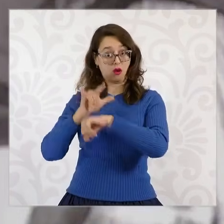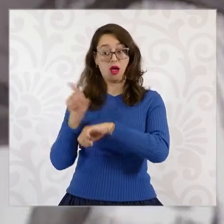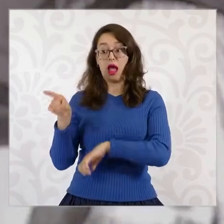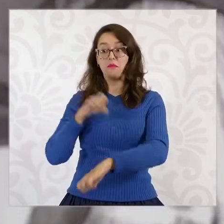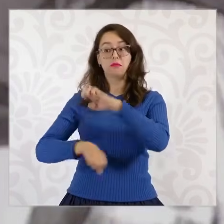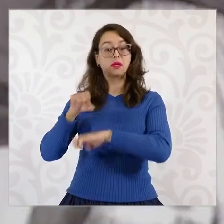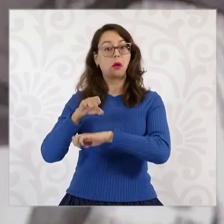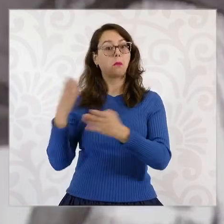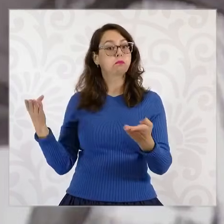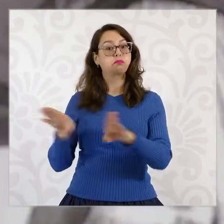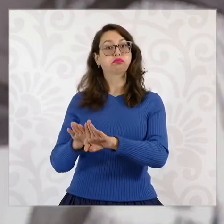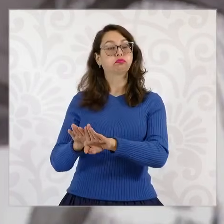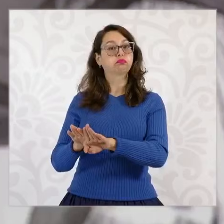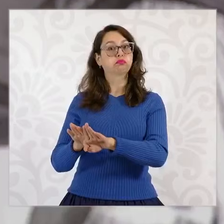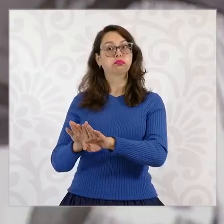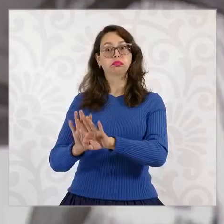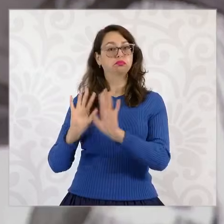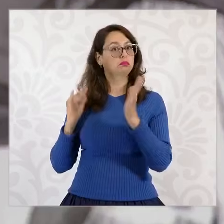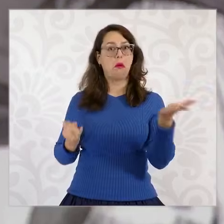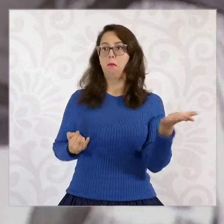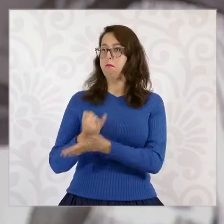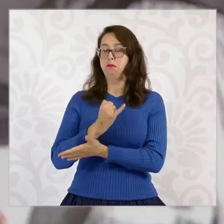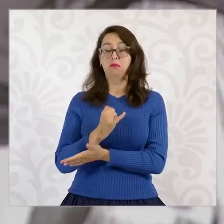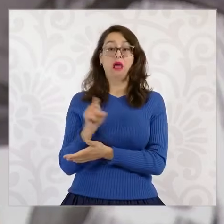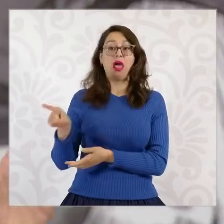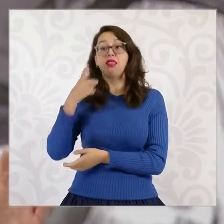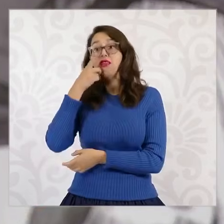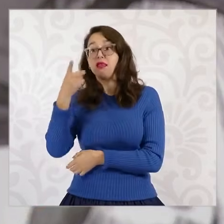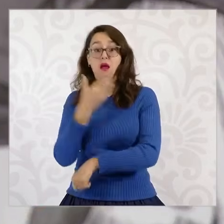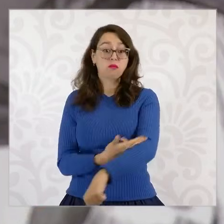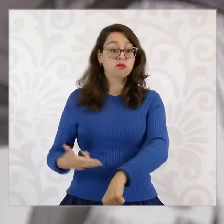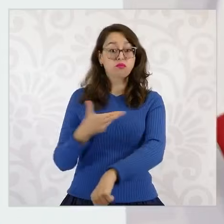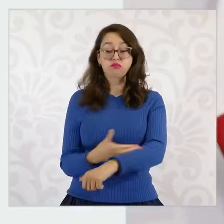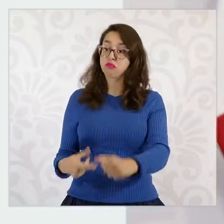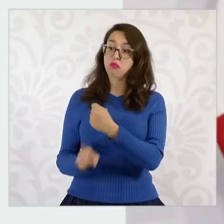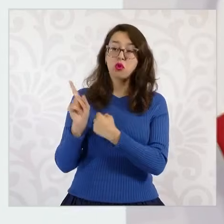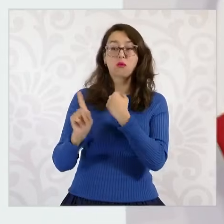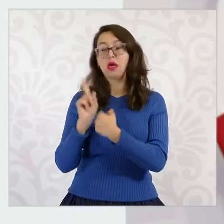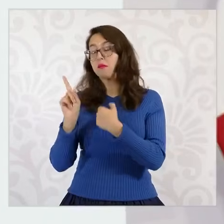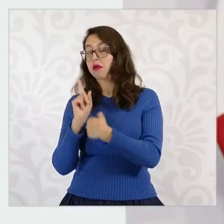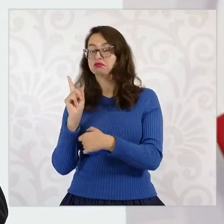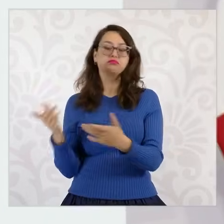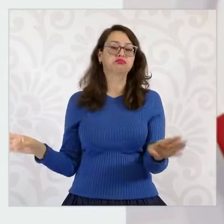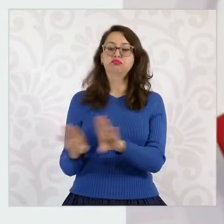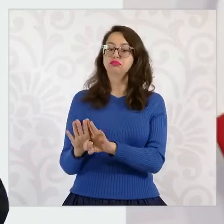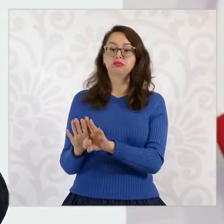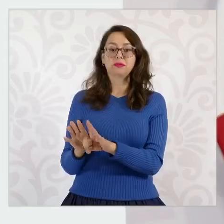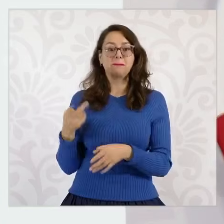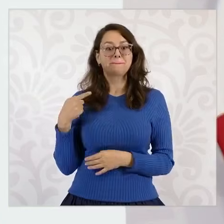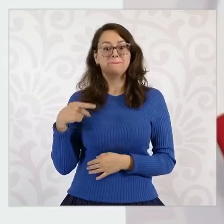Ellos hablan de que son problemas logísticos, por lo menos así lo comunicaron. Sin embargo, pues lo